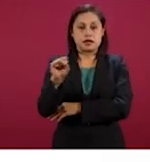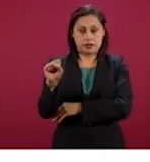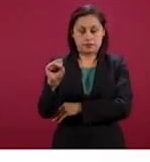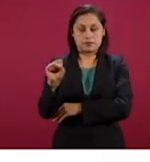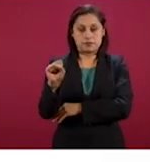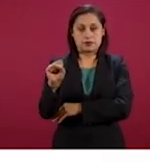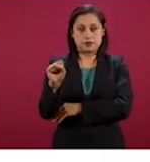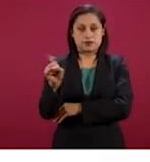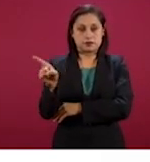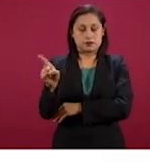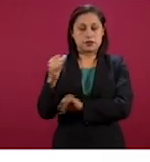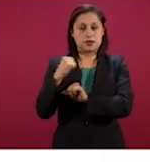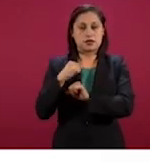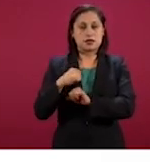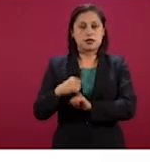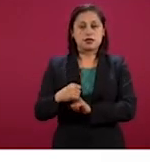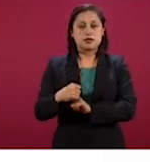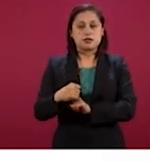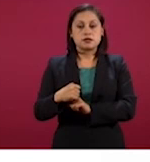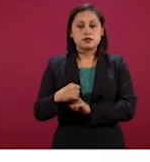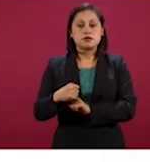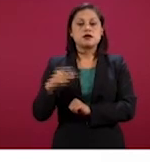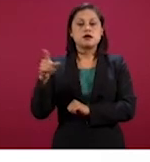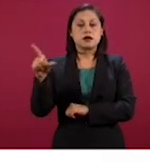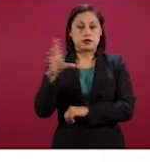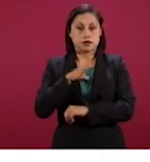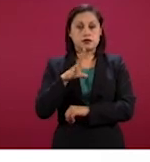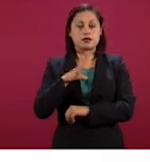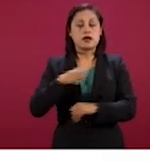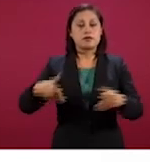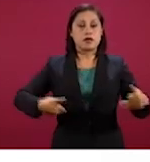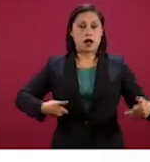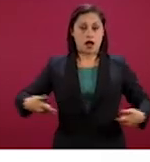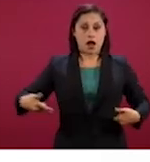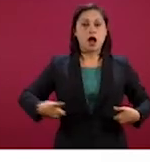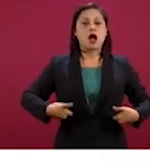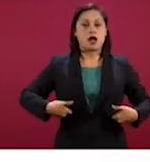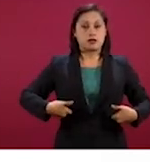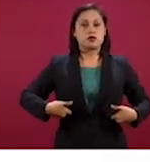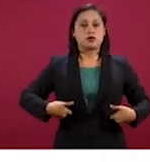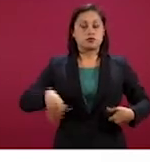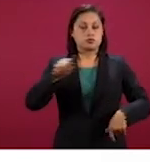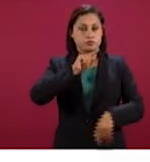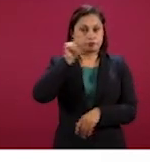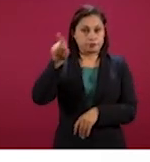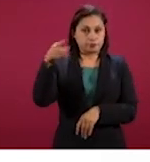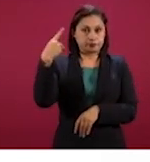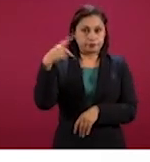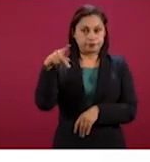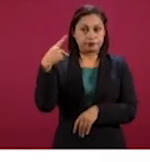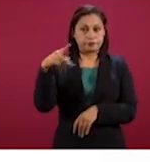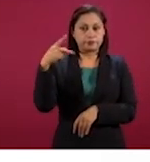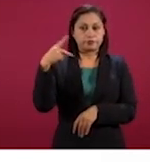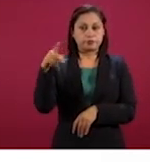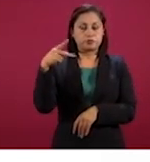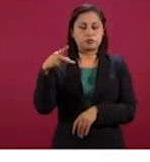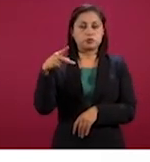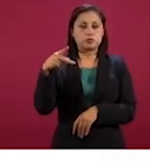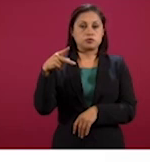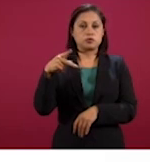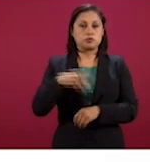a tener obras de teatro, bueno, una obra de teatro que es originaria